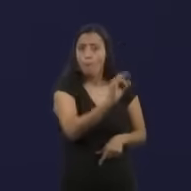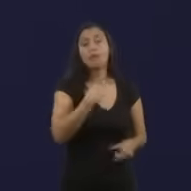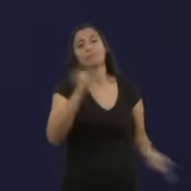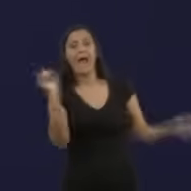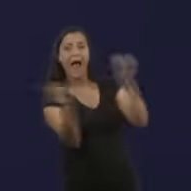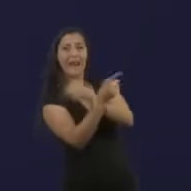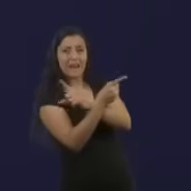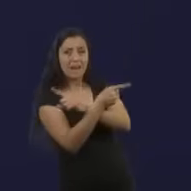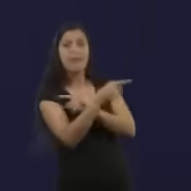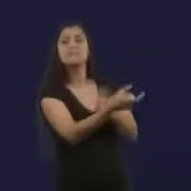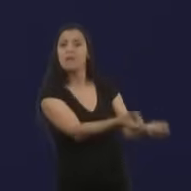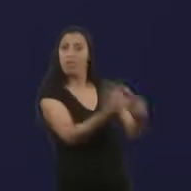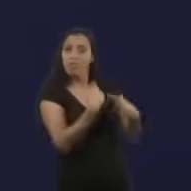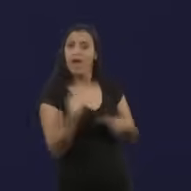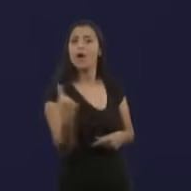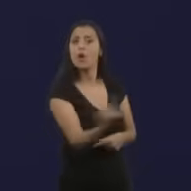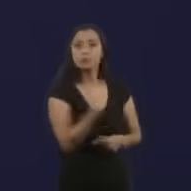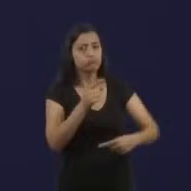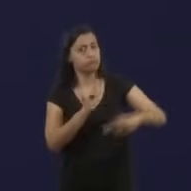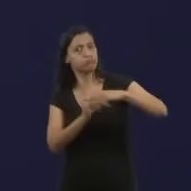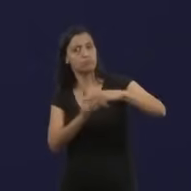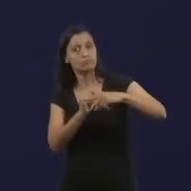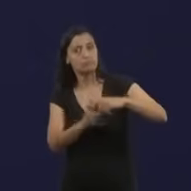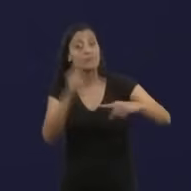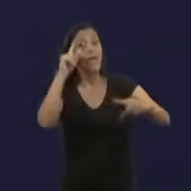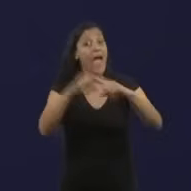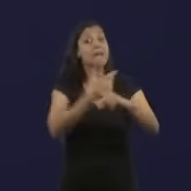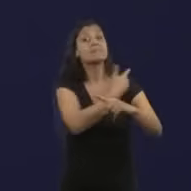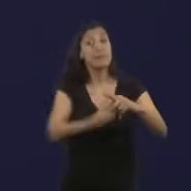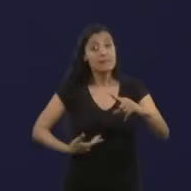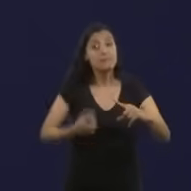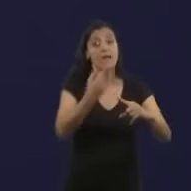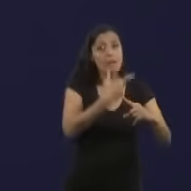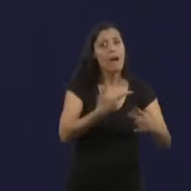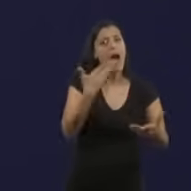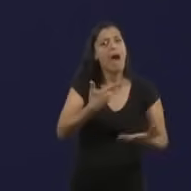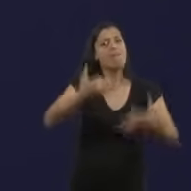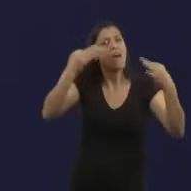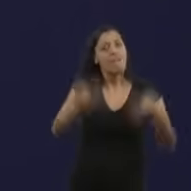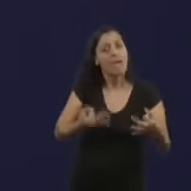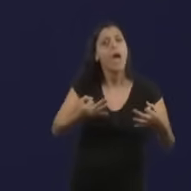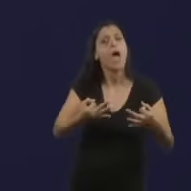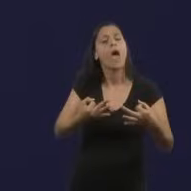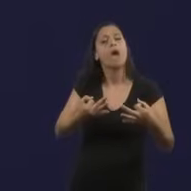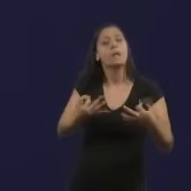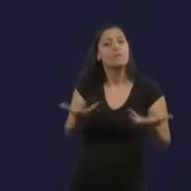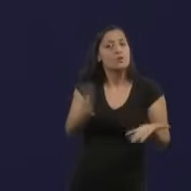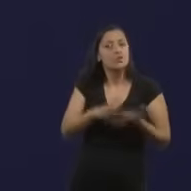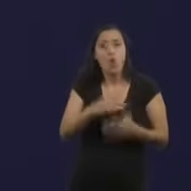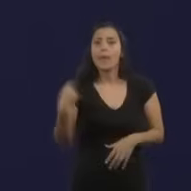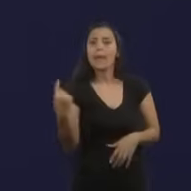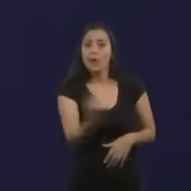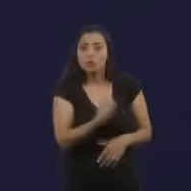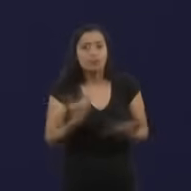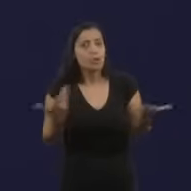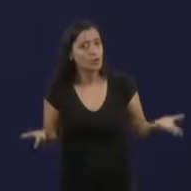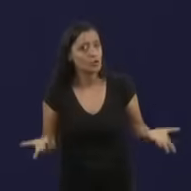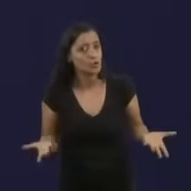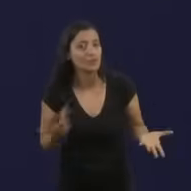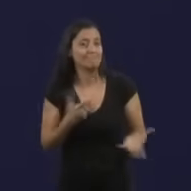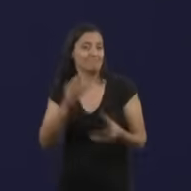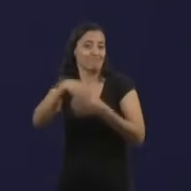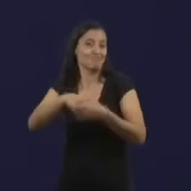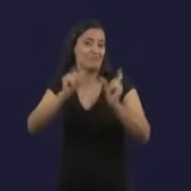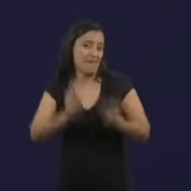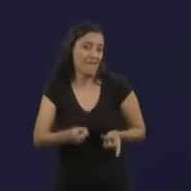ha sumado mucho valor que que el expresidente nos haya elogiado como nos elogió Bueno me sumé al al tren no